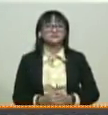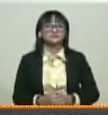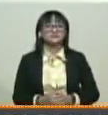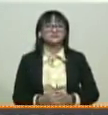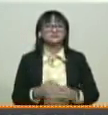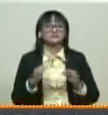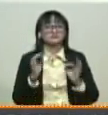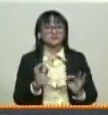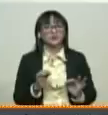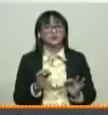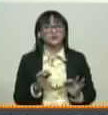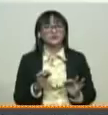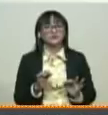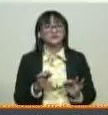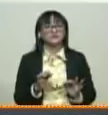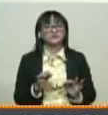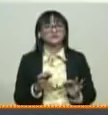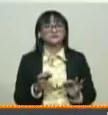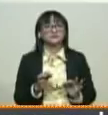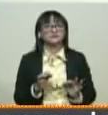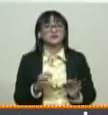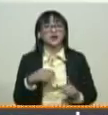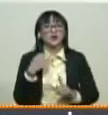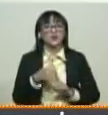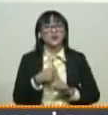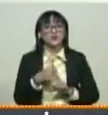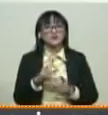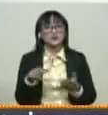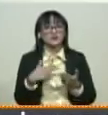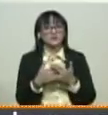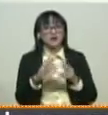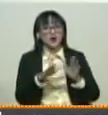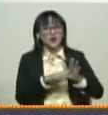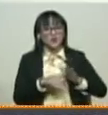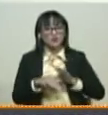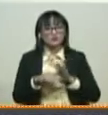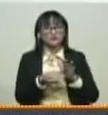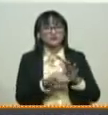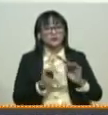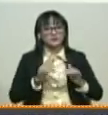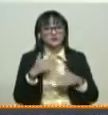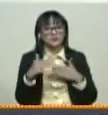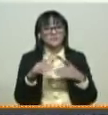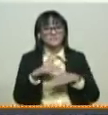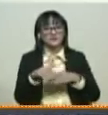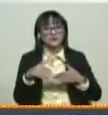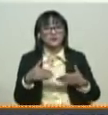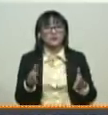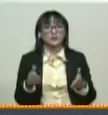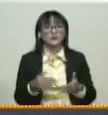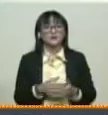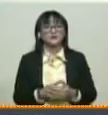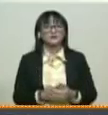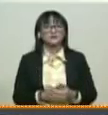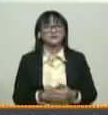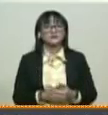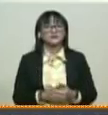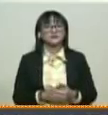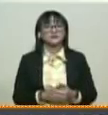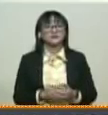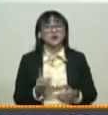reafirmar y ratificar que la lucha anticorrupción que ha iniciado el Ministerio Público no